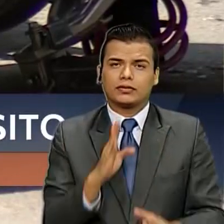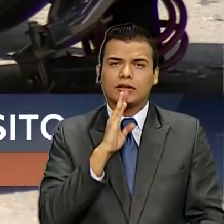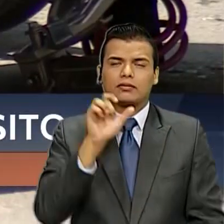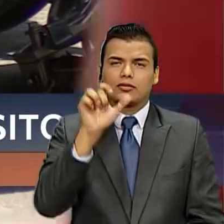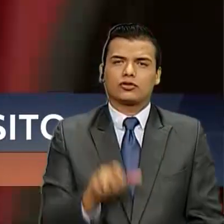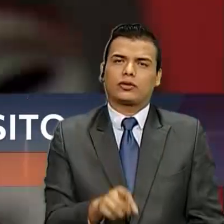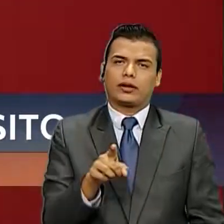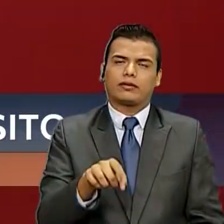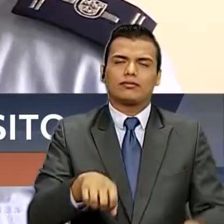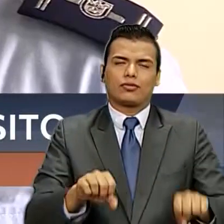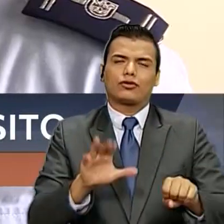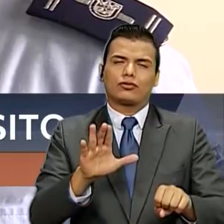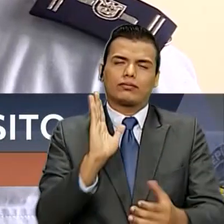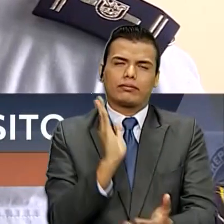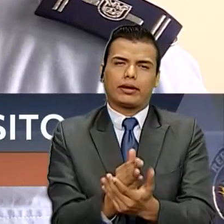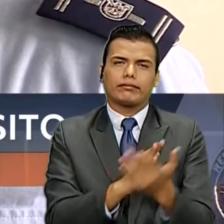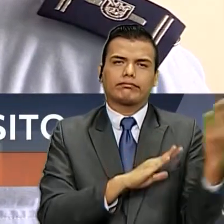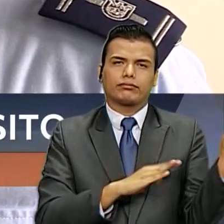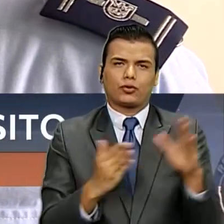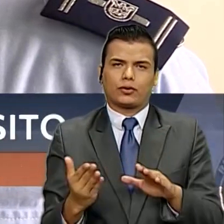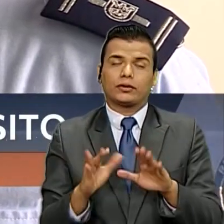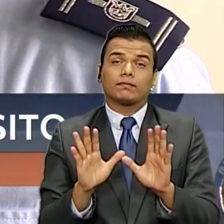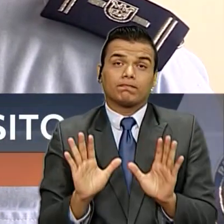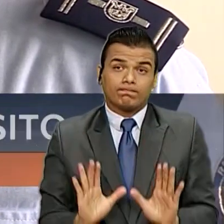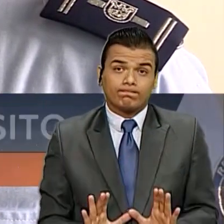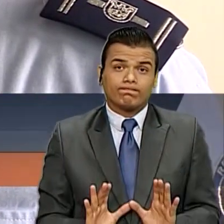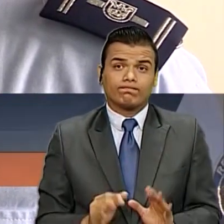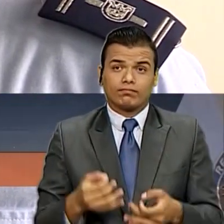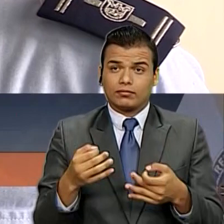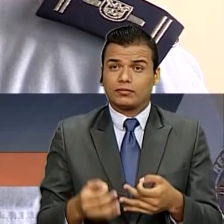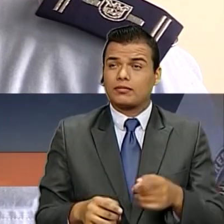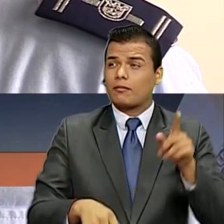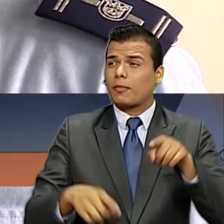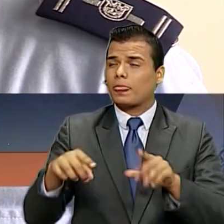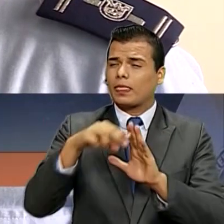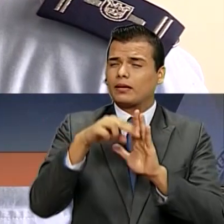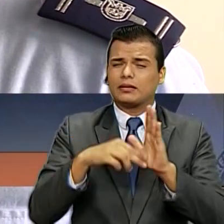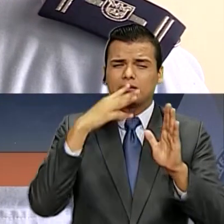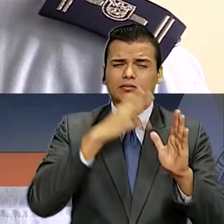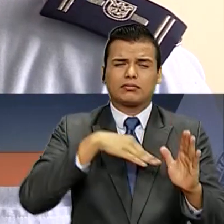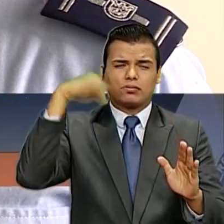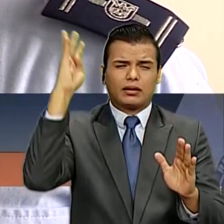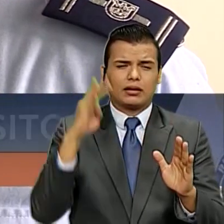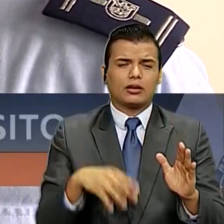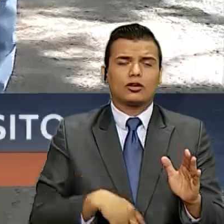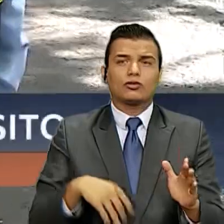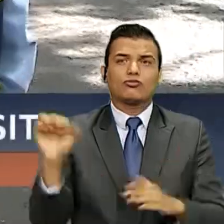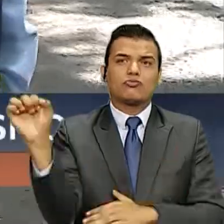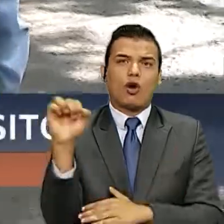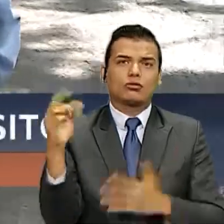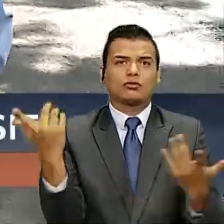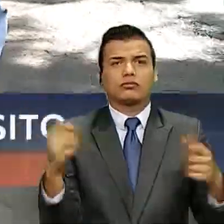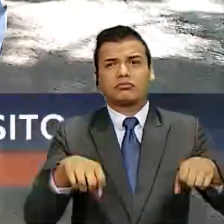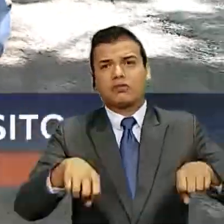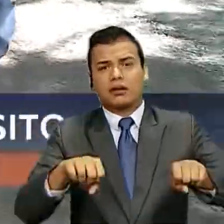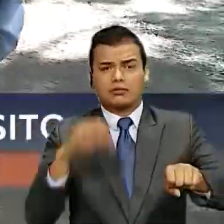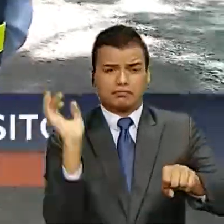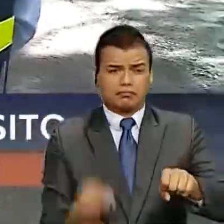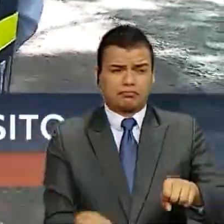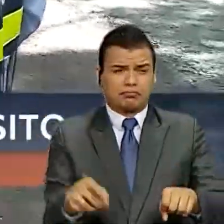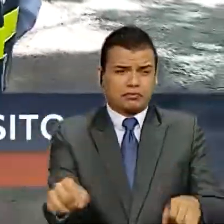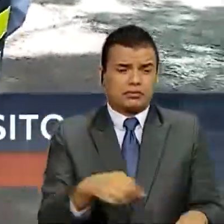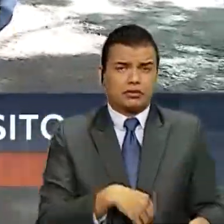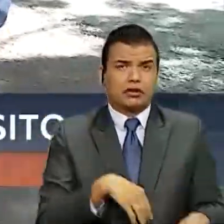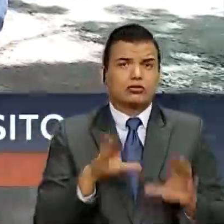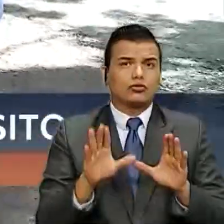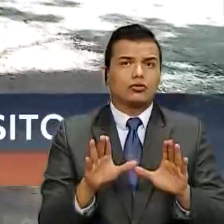motociclista. Tenemos también que infracciones de tránsito a este tipo de vehículo automotor van a la